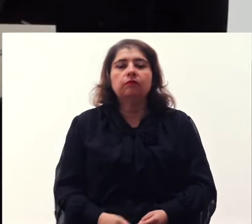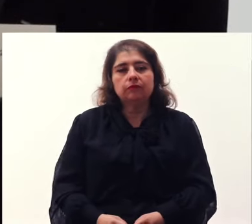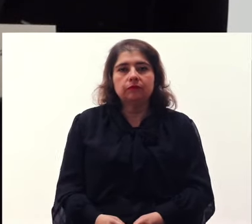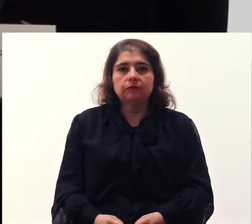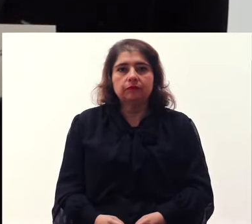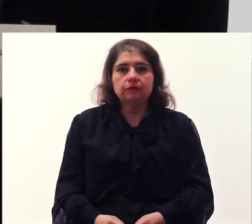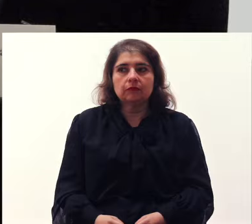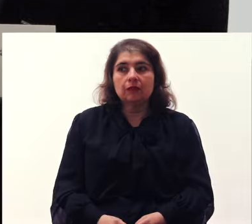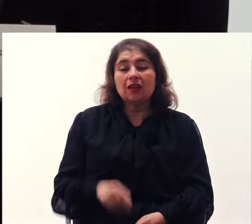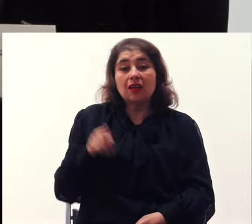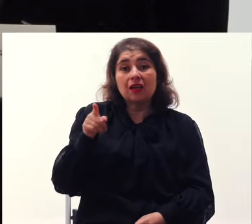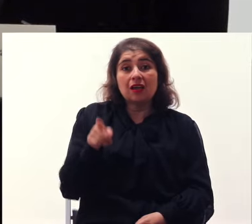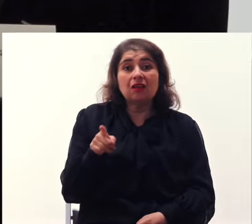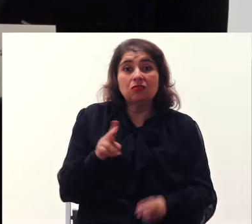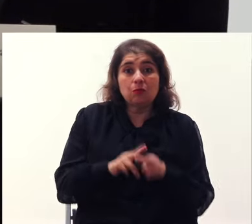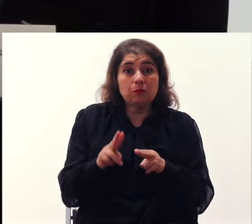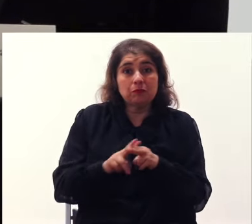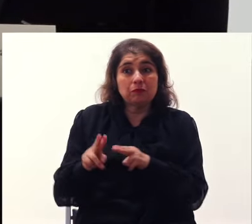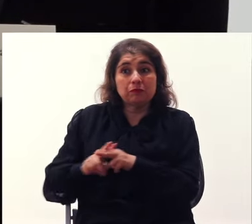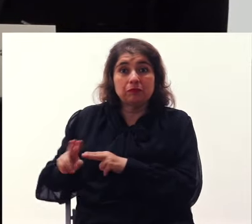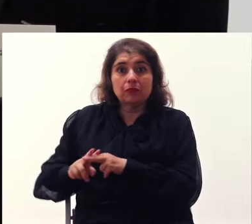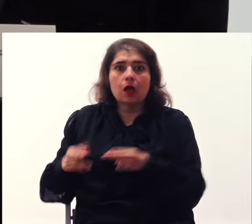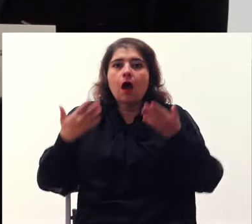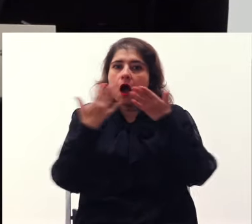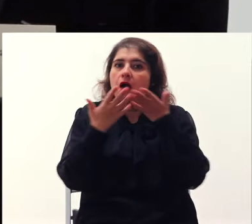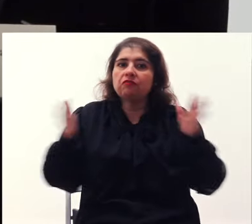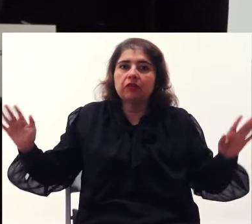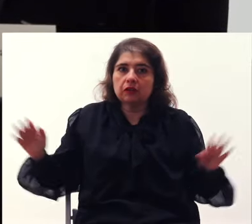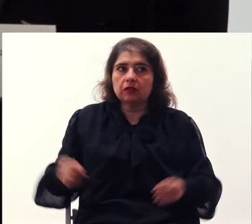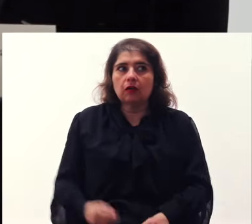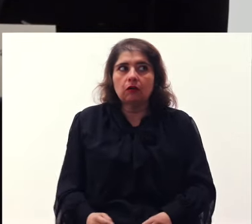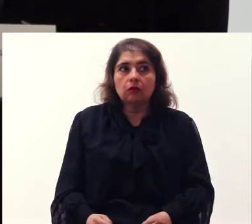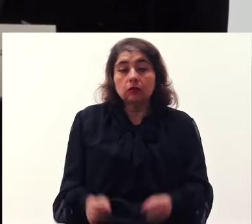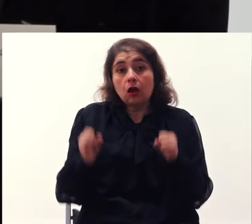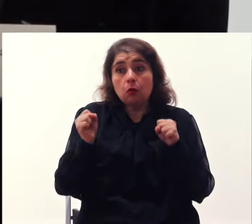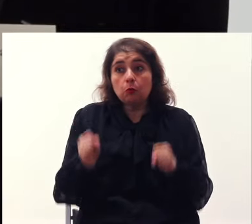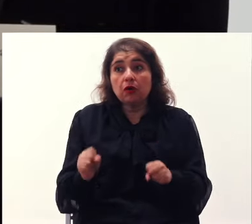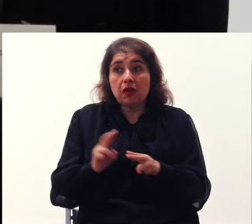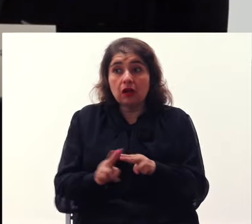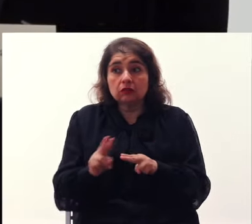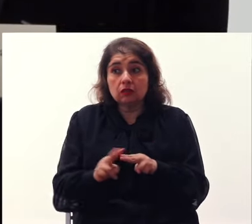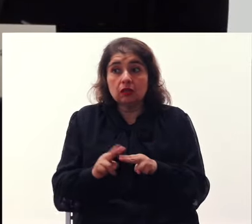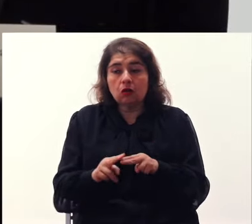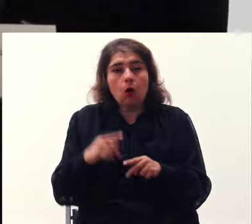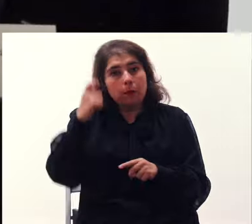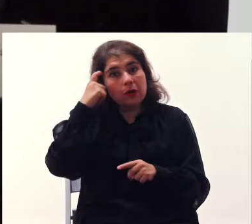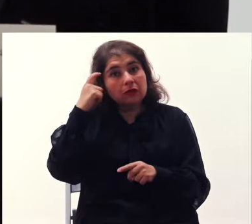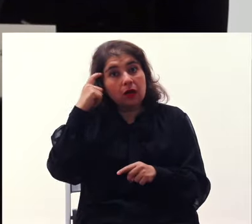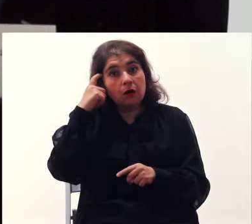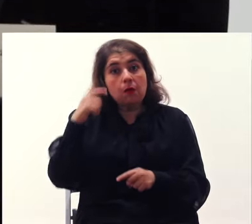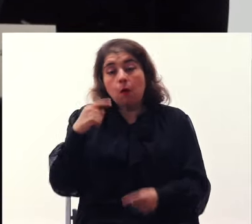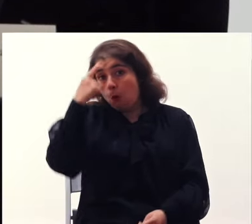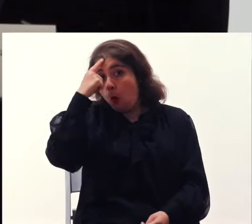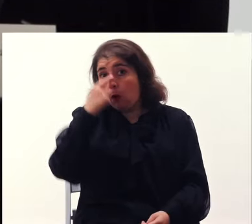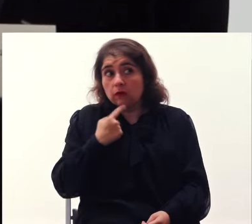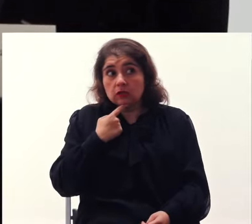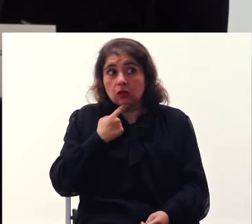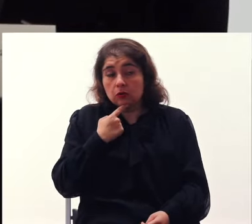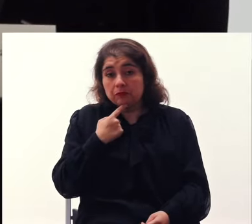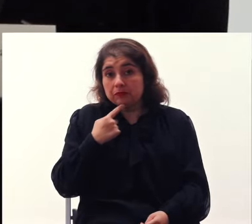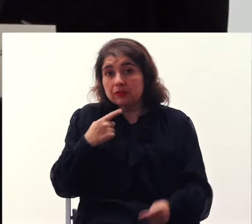mural como una práctica, ¿no es cierto?, abierta, la posibilidad de ejercer o de pensar